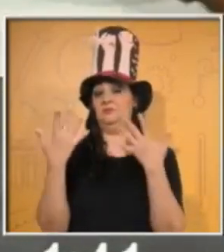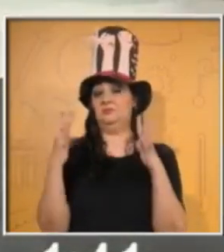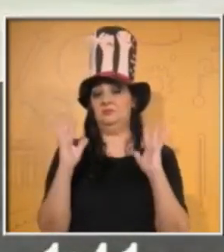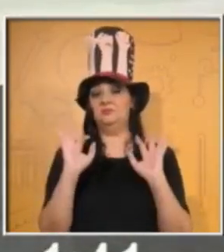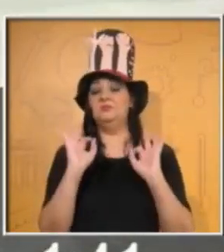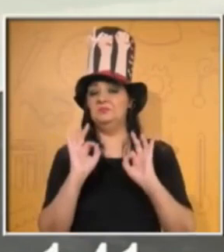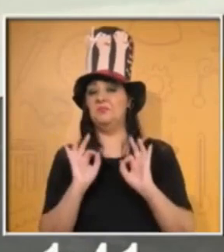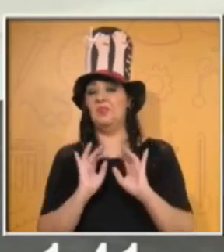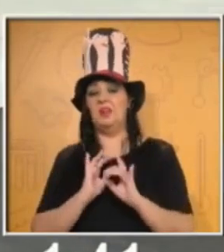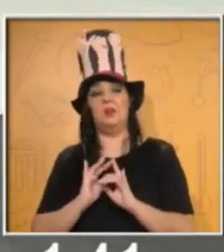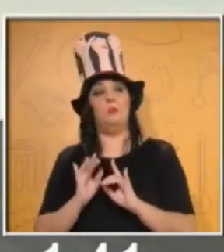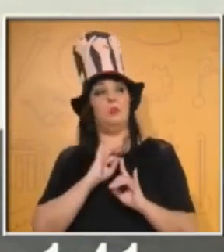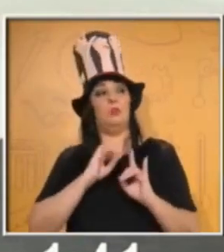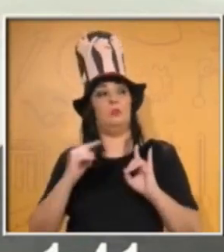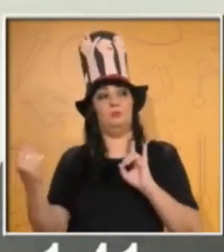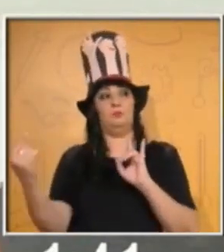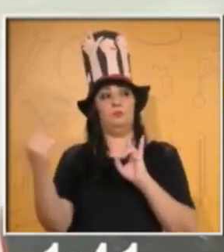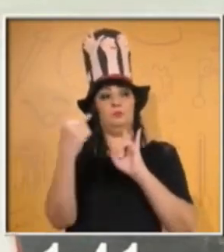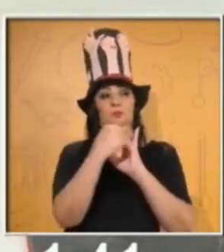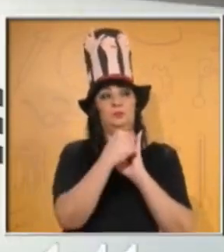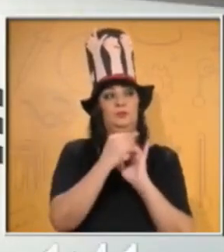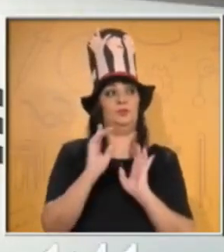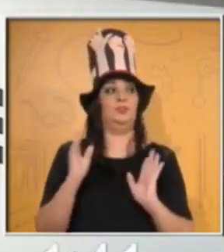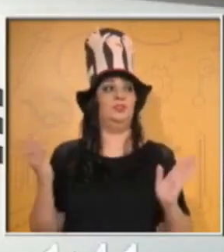¡Bravo! Si me apoyan ahí en pantalla, por favor.